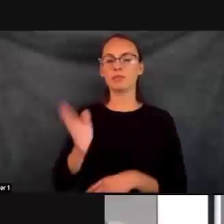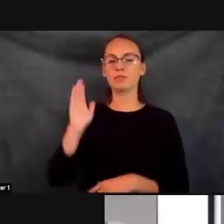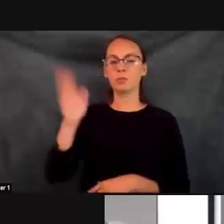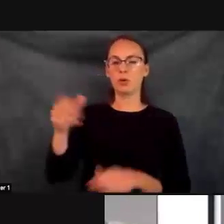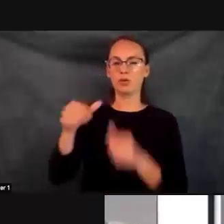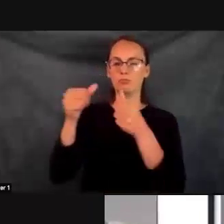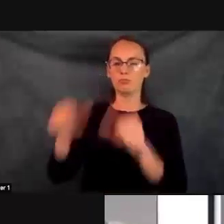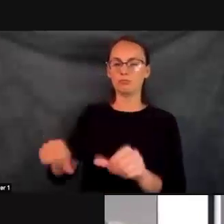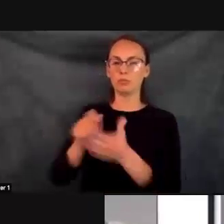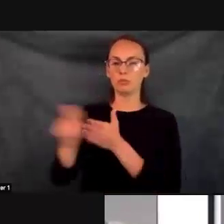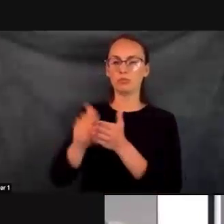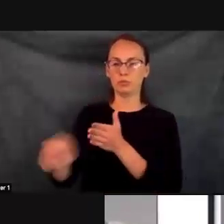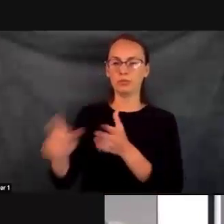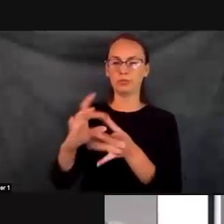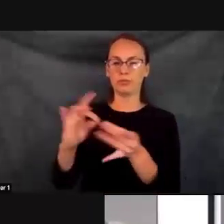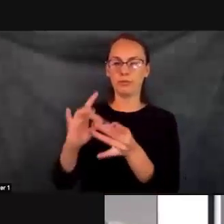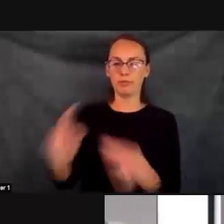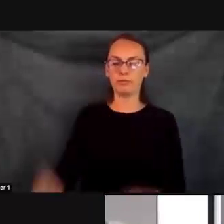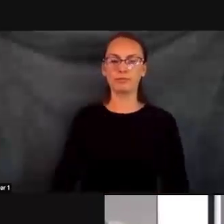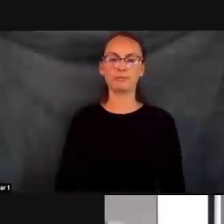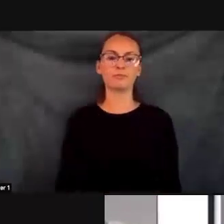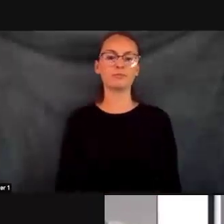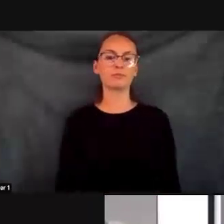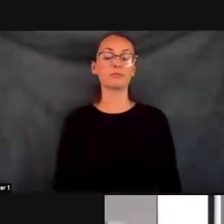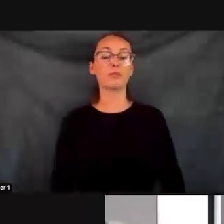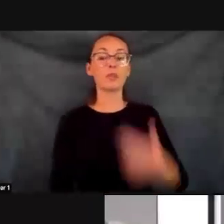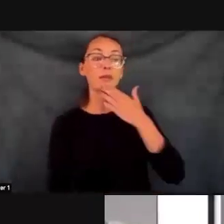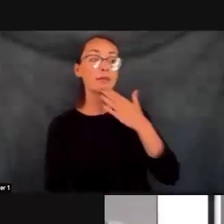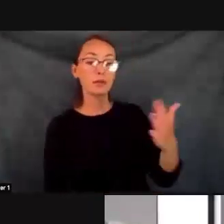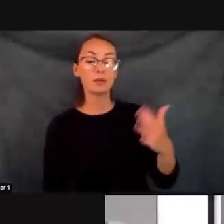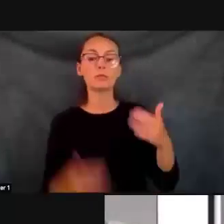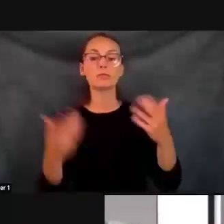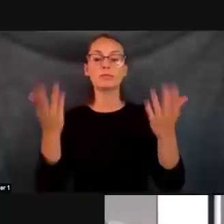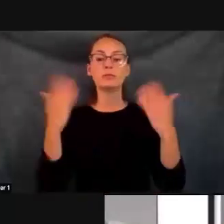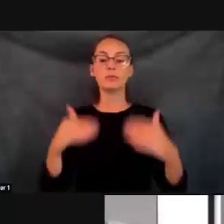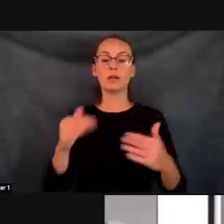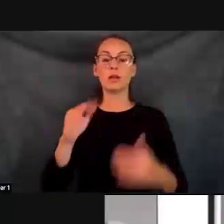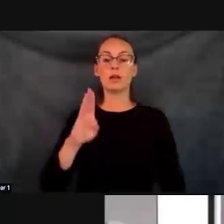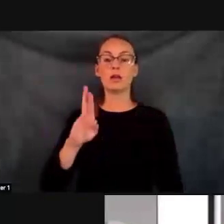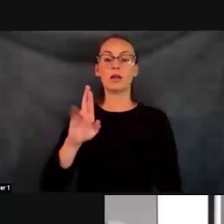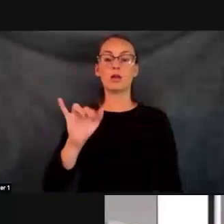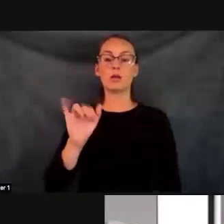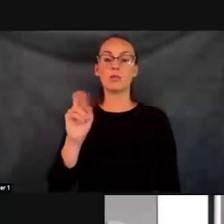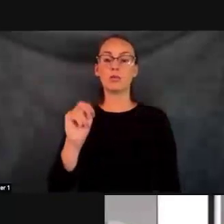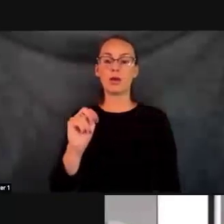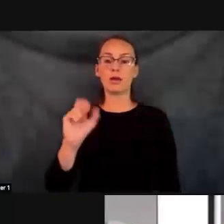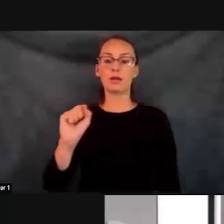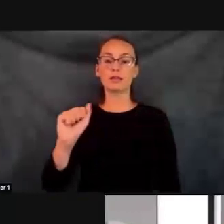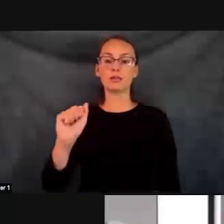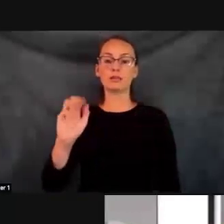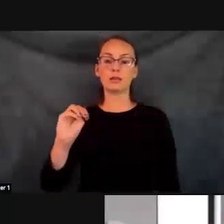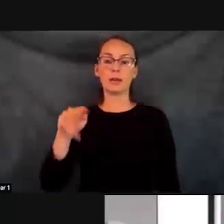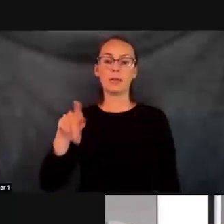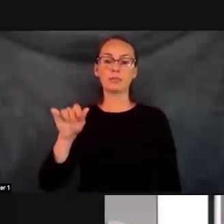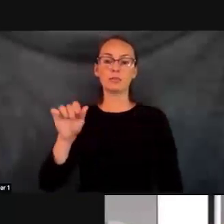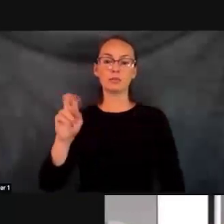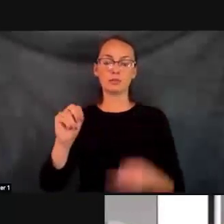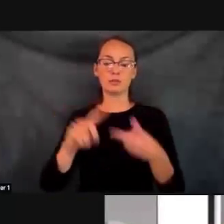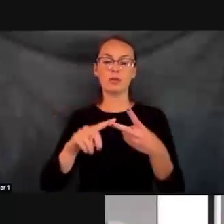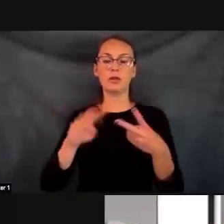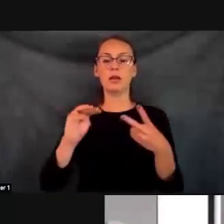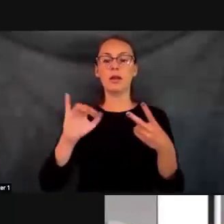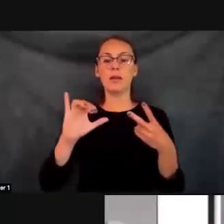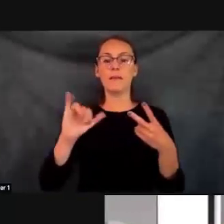Voy a poner más comentarios por escrito. Gracias, señor Schuster. Ahora tenemos a Brian Sampson y luego